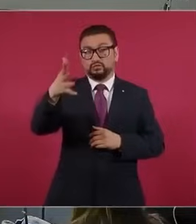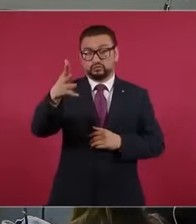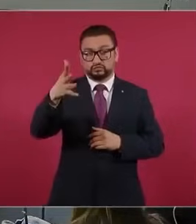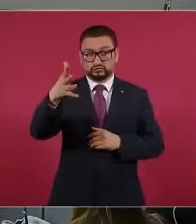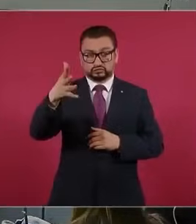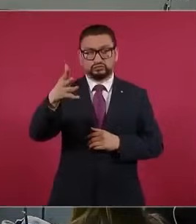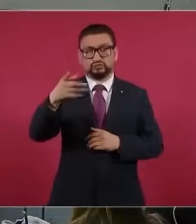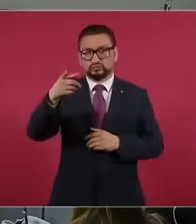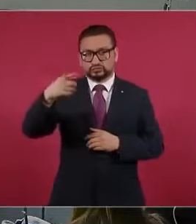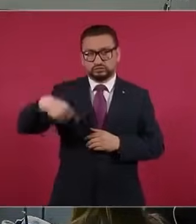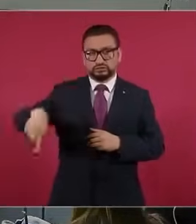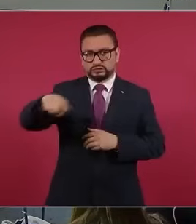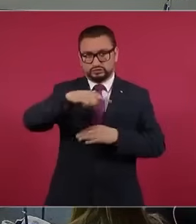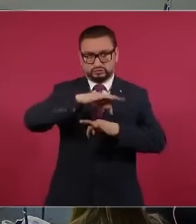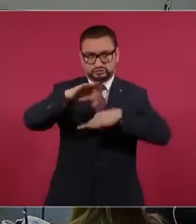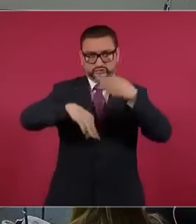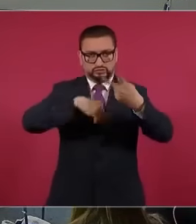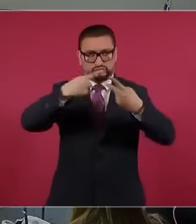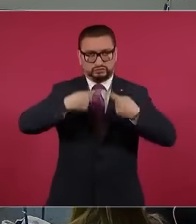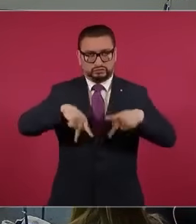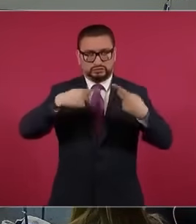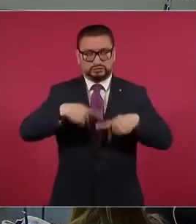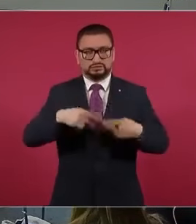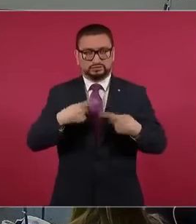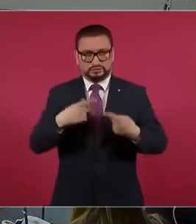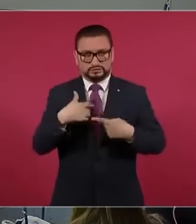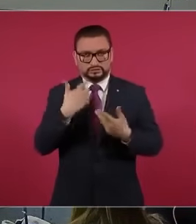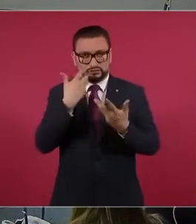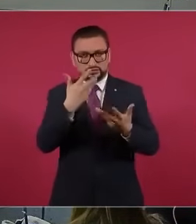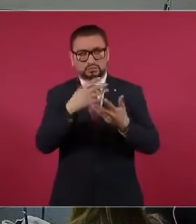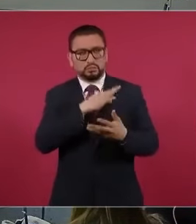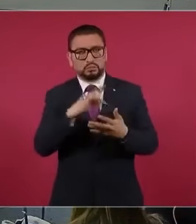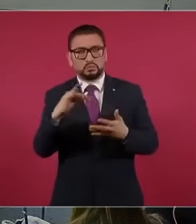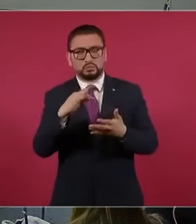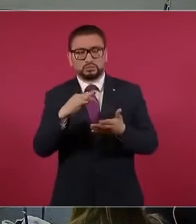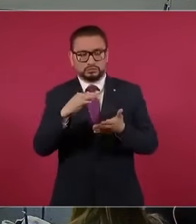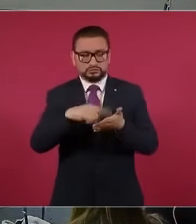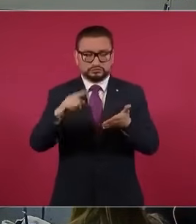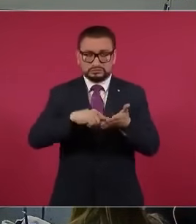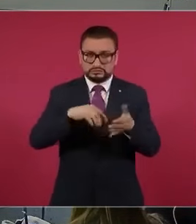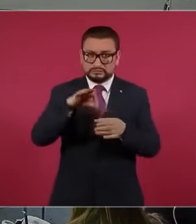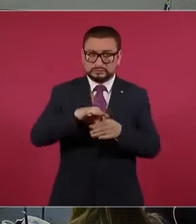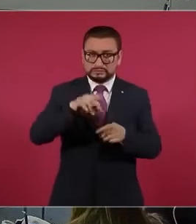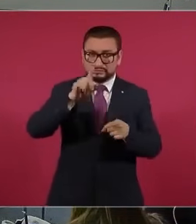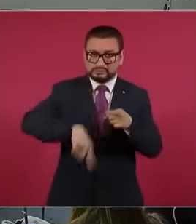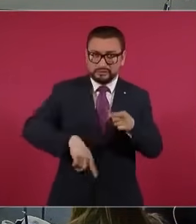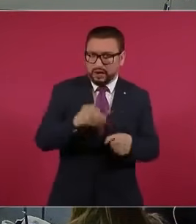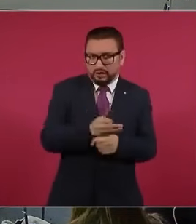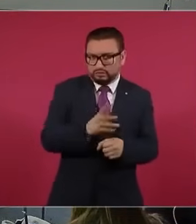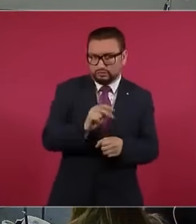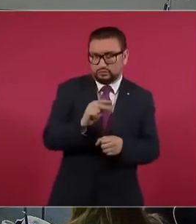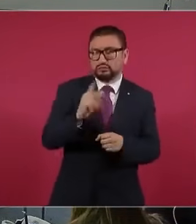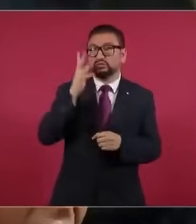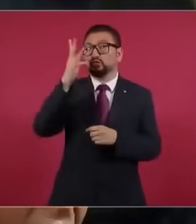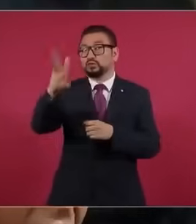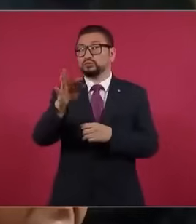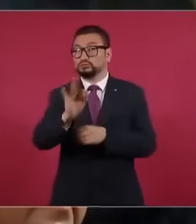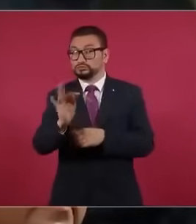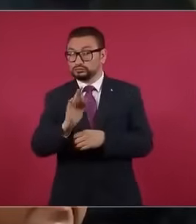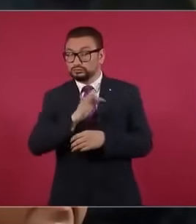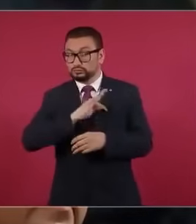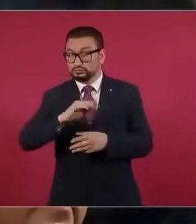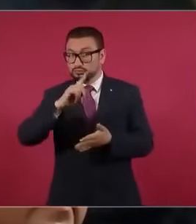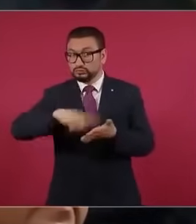esta voluntad popular podría anularse, no necesariamente en este momento, pero sí en un futuro,